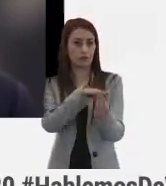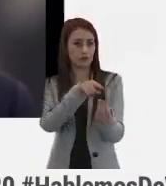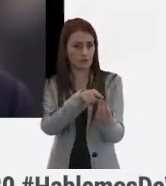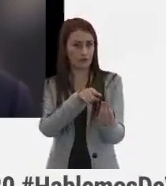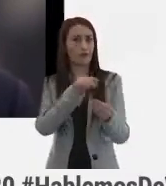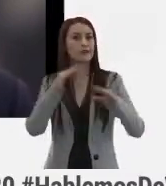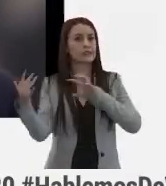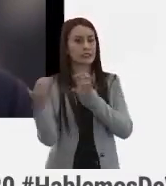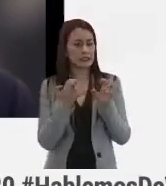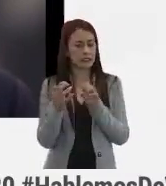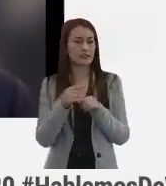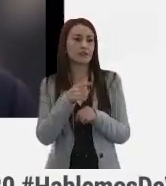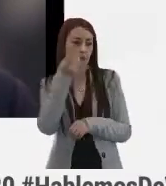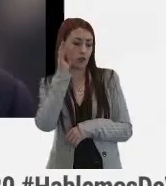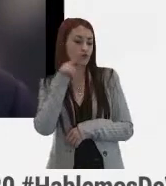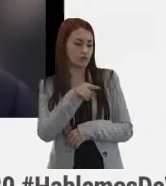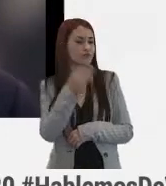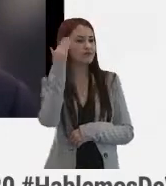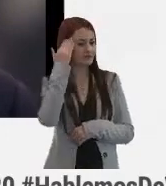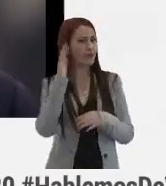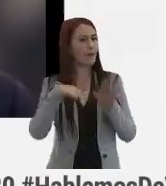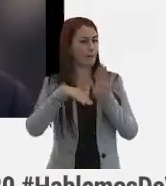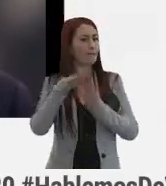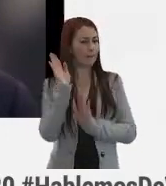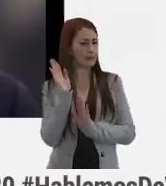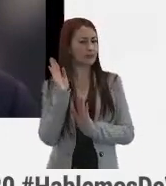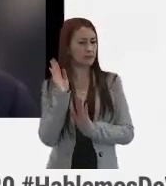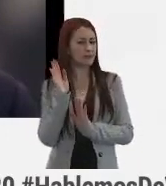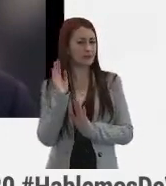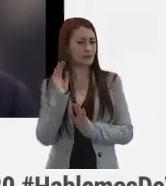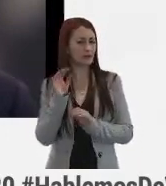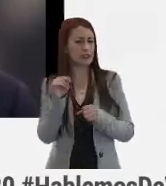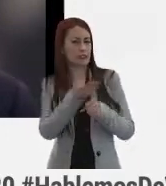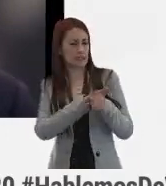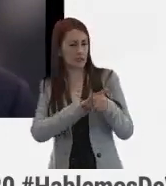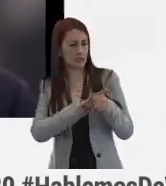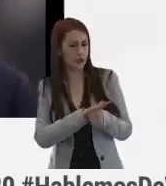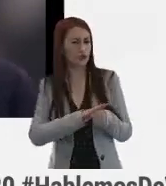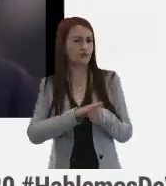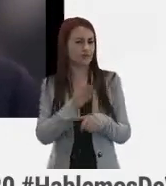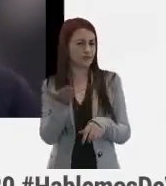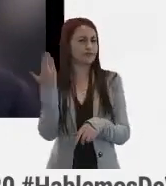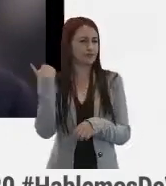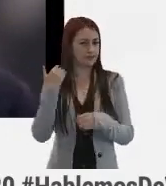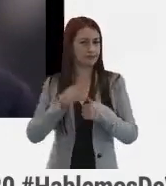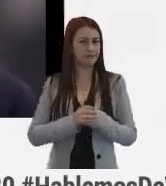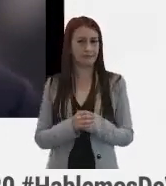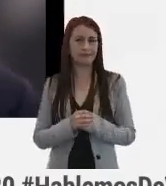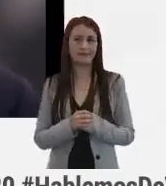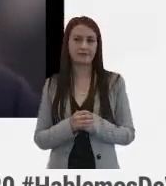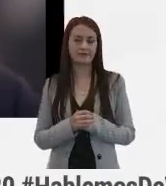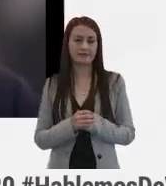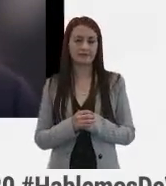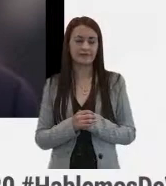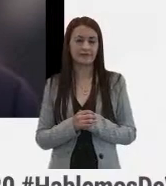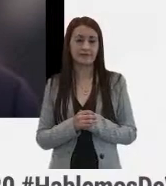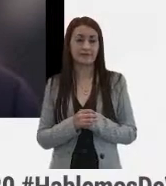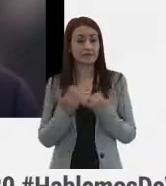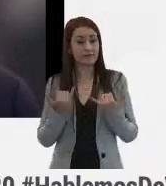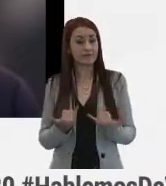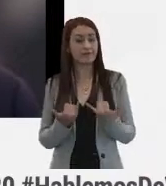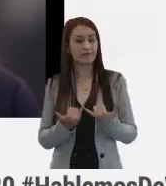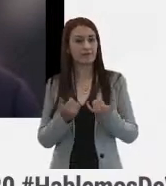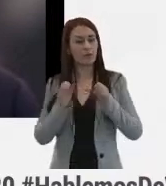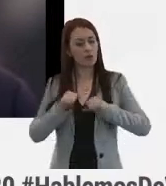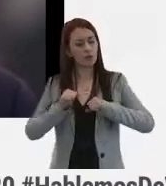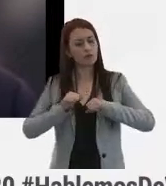más, ¿verdad? Sabrán un poco más sobre lo que sucedió. Será un paso más